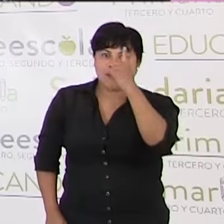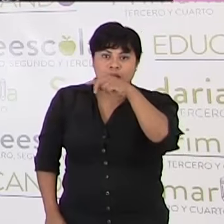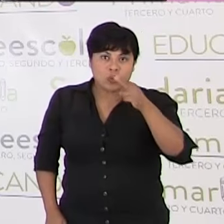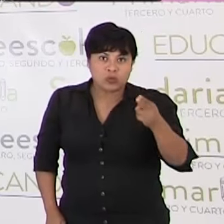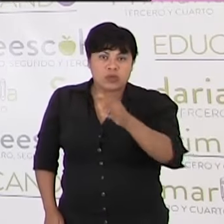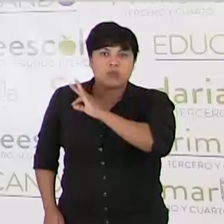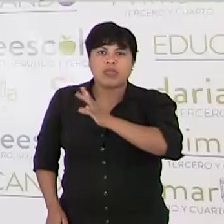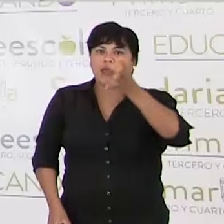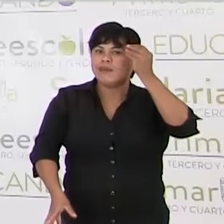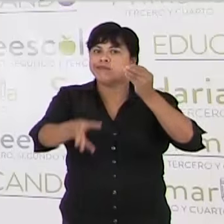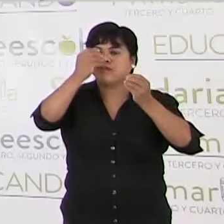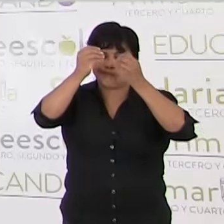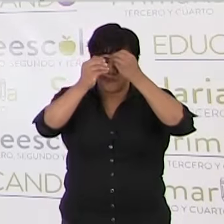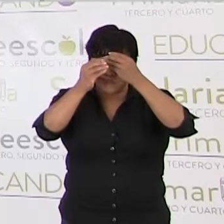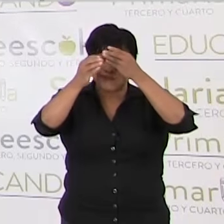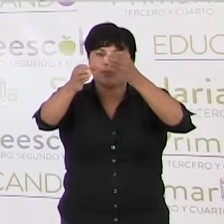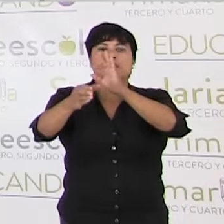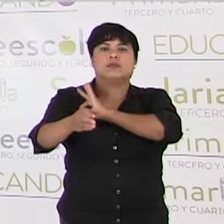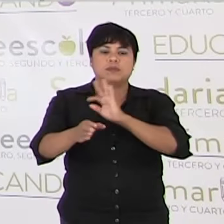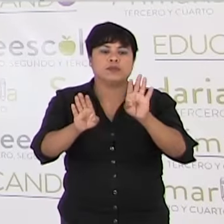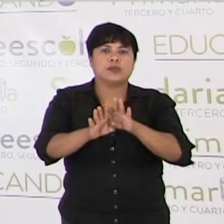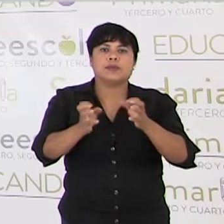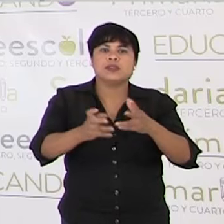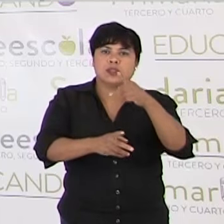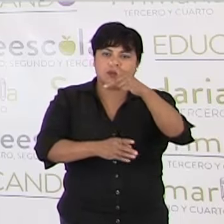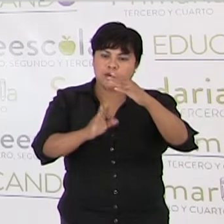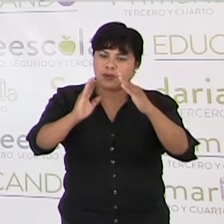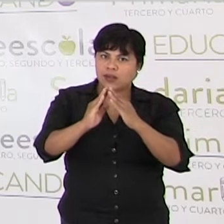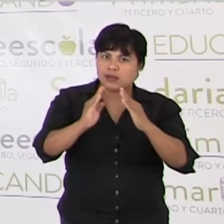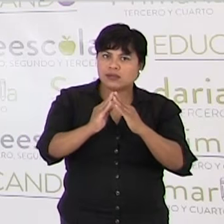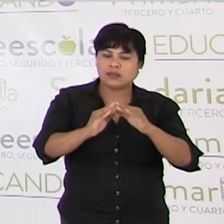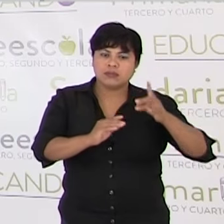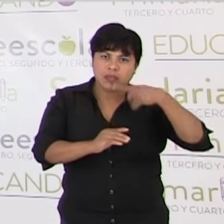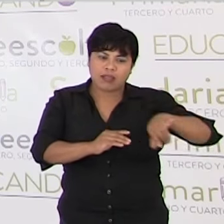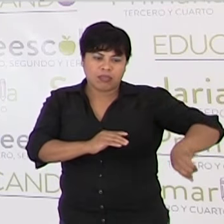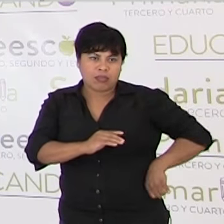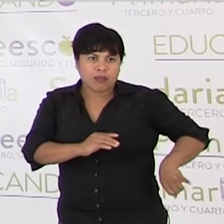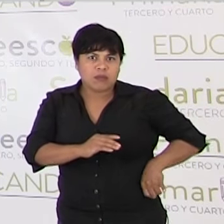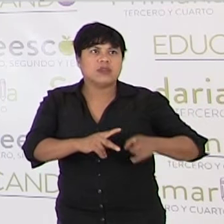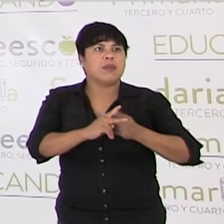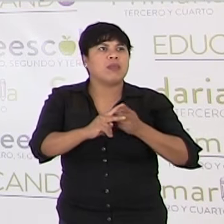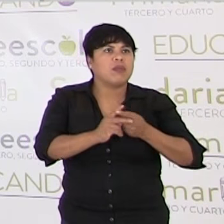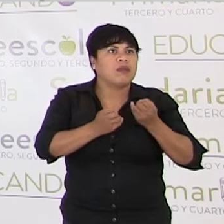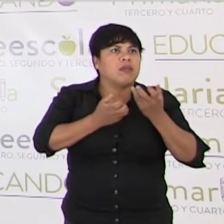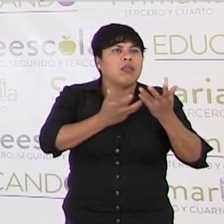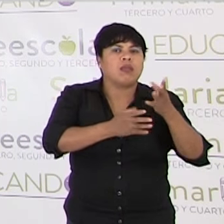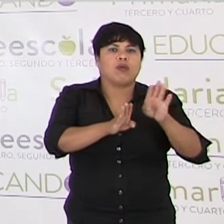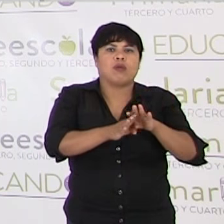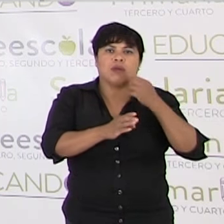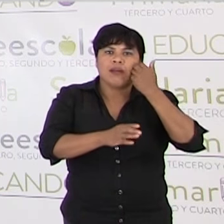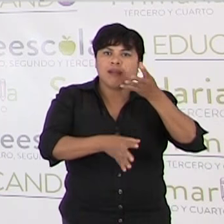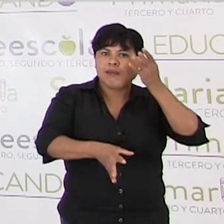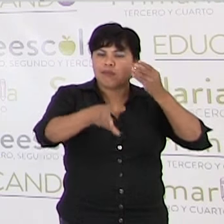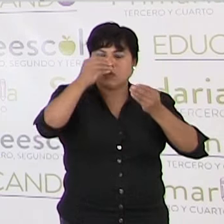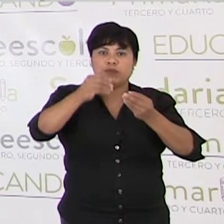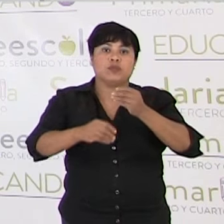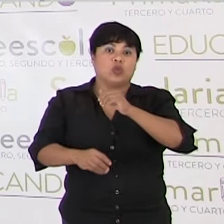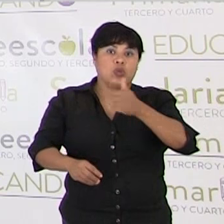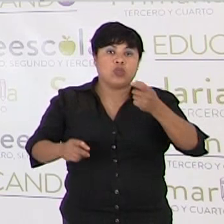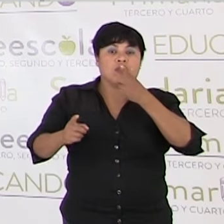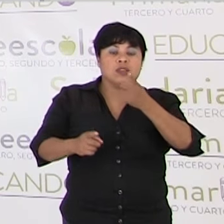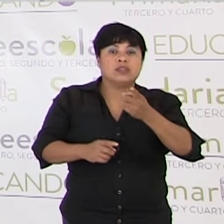lograr esos aprendizajes y hacer también que los alumnos se interesen en la matemática, porque muchos dicen